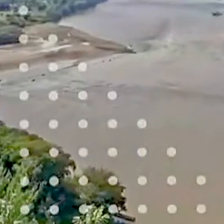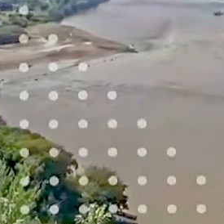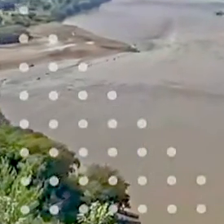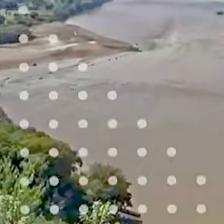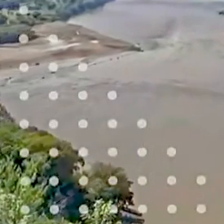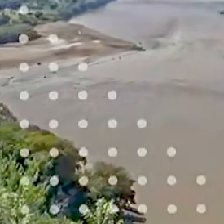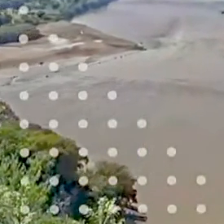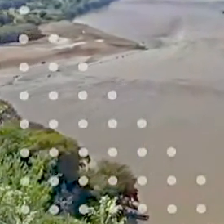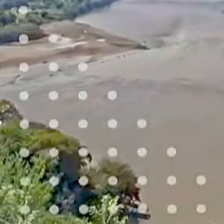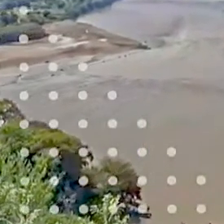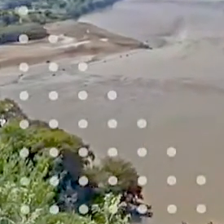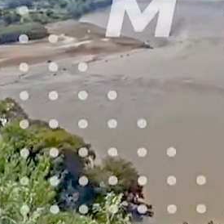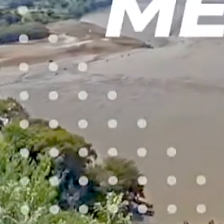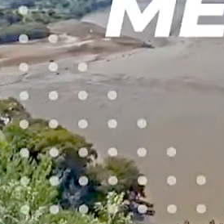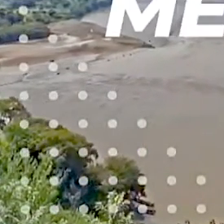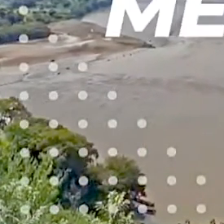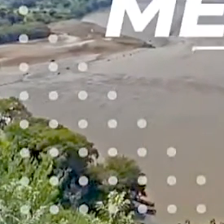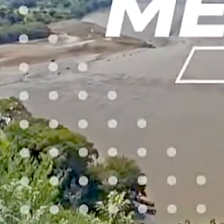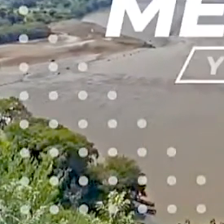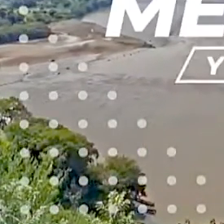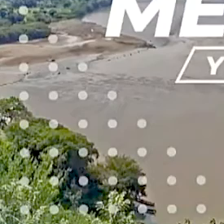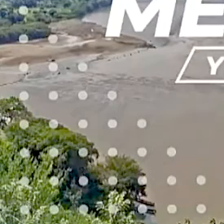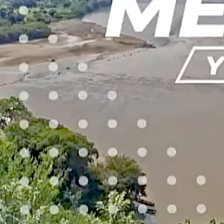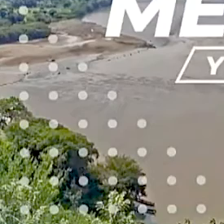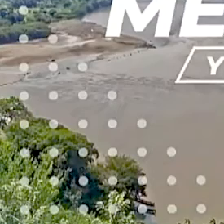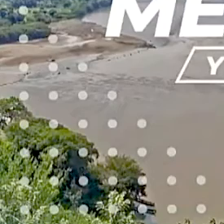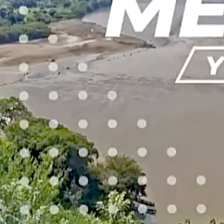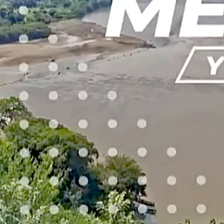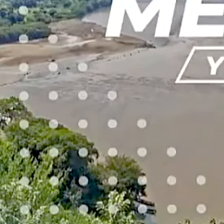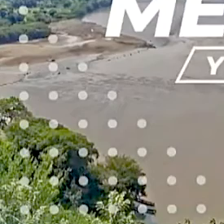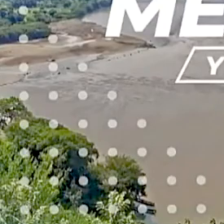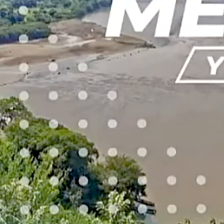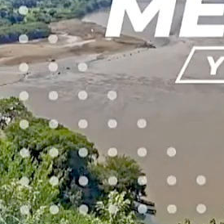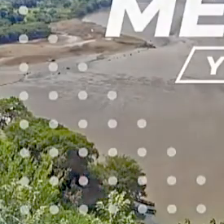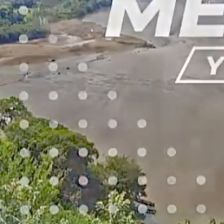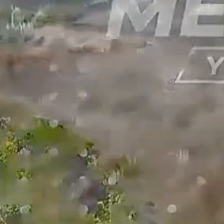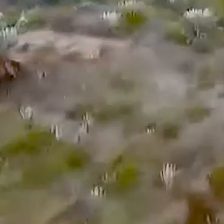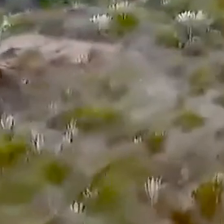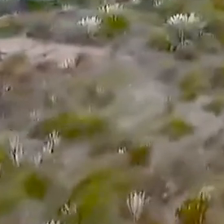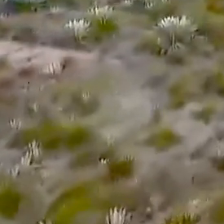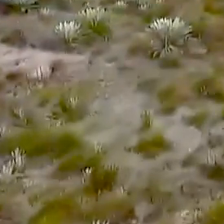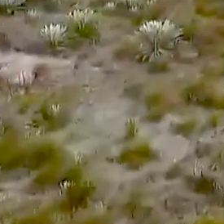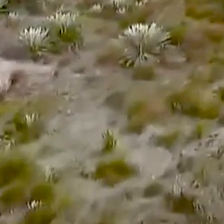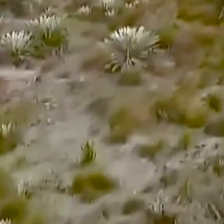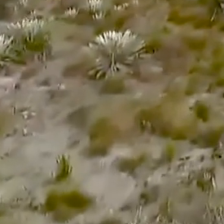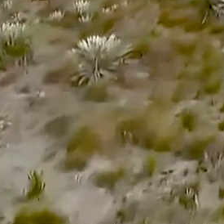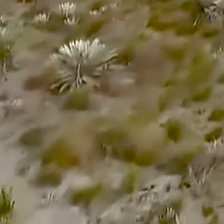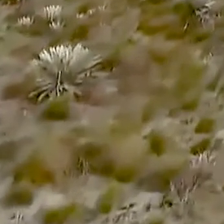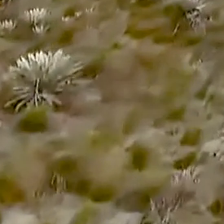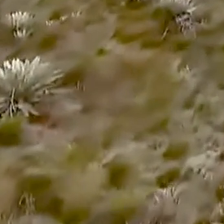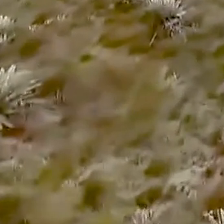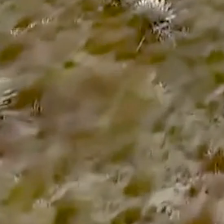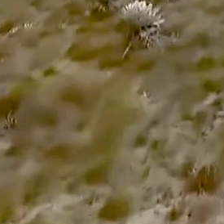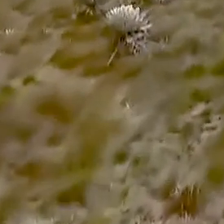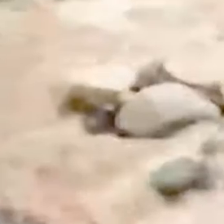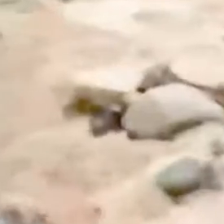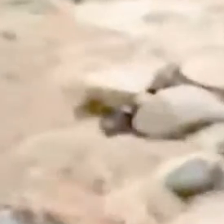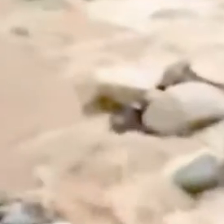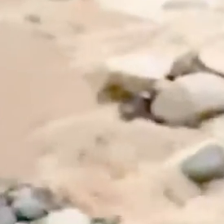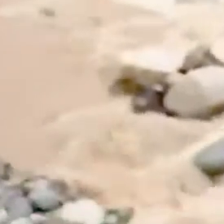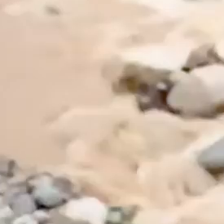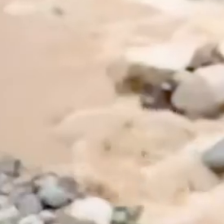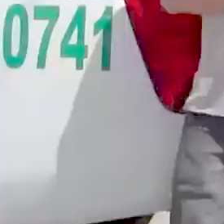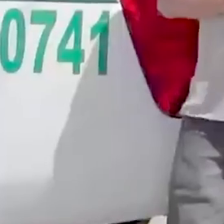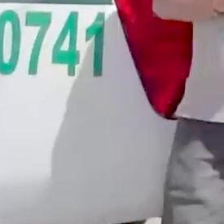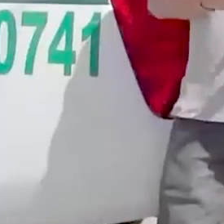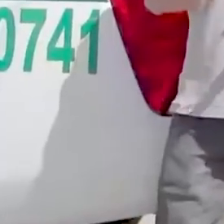Adaptación al cambio climático, defensa del medio ambiente y lucha contra la deforestación. La agenda ambiental ha sido una de las